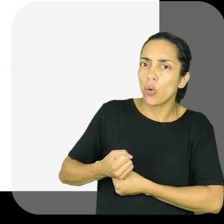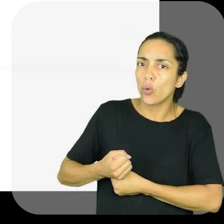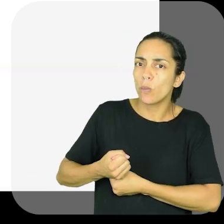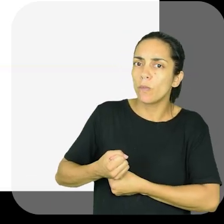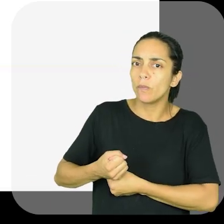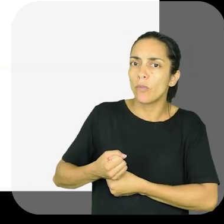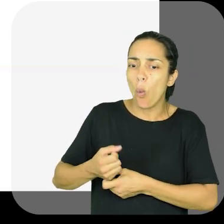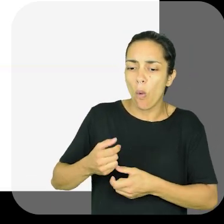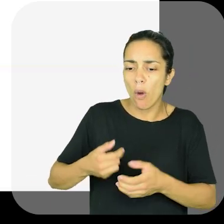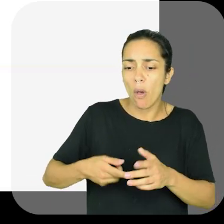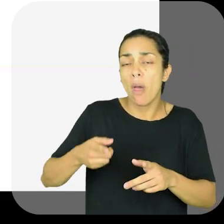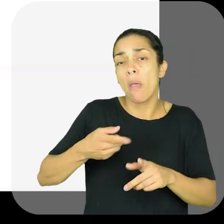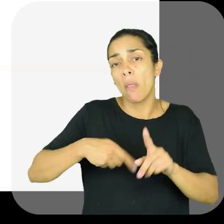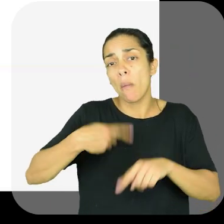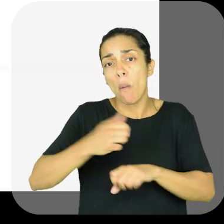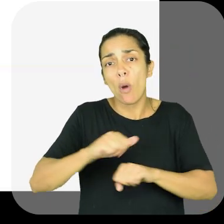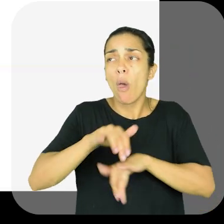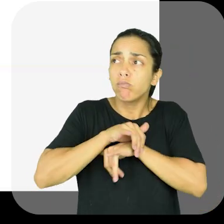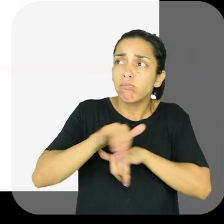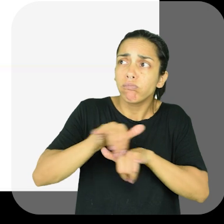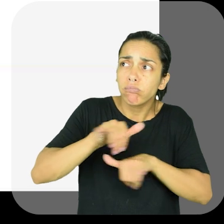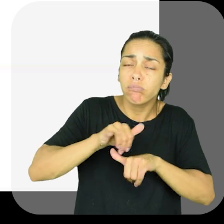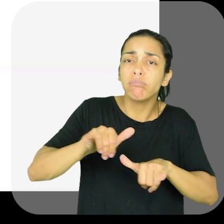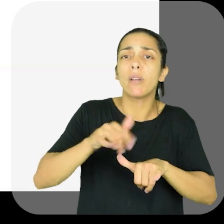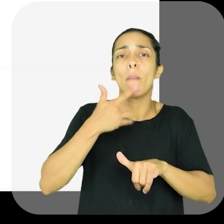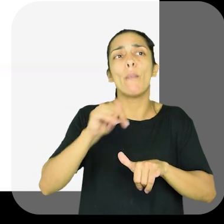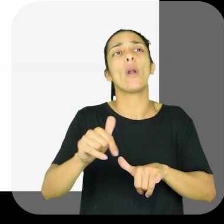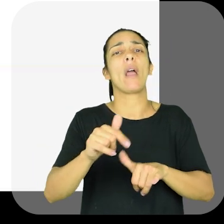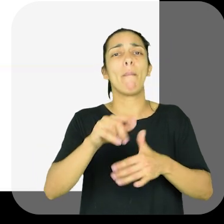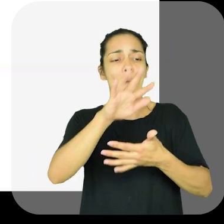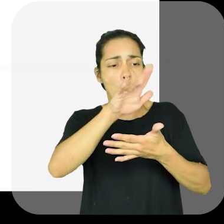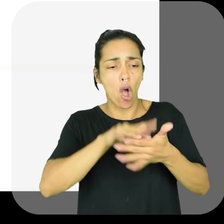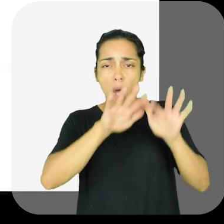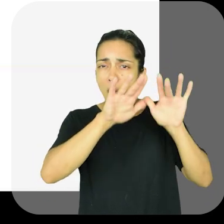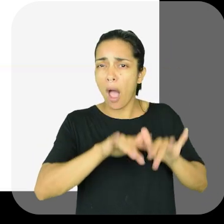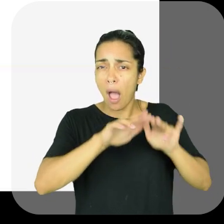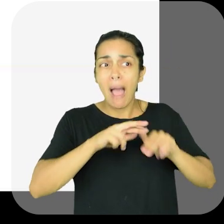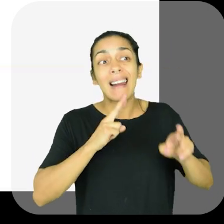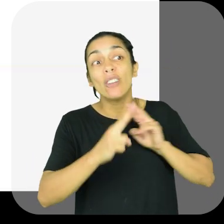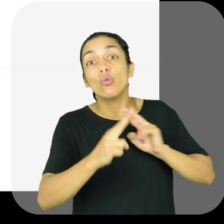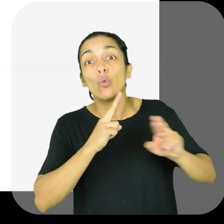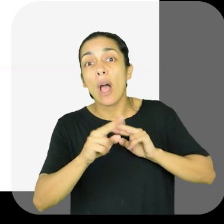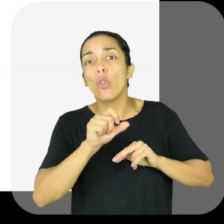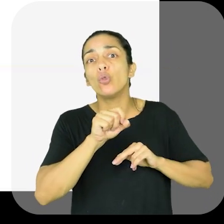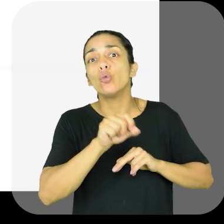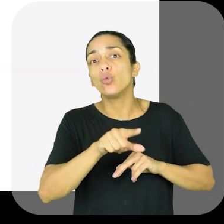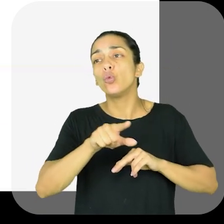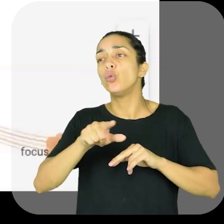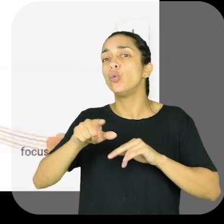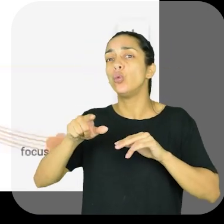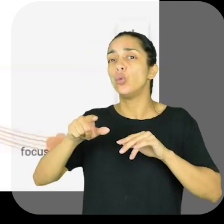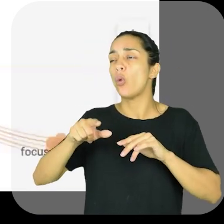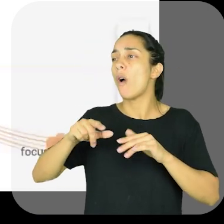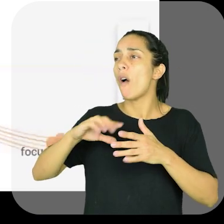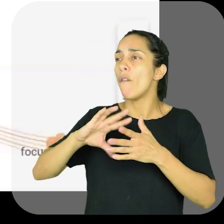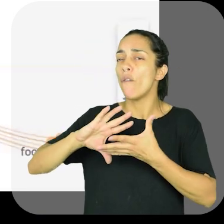se escribe o puedo publicar más bien un artículo resultado de esta